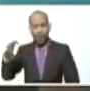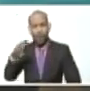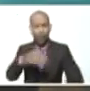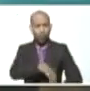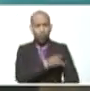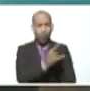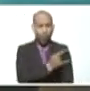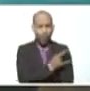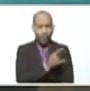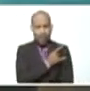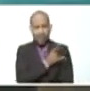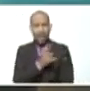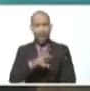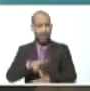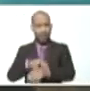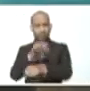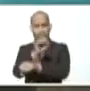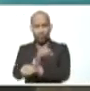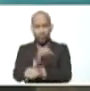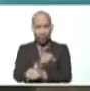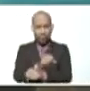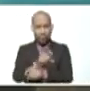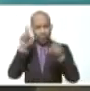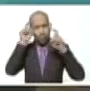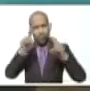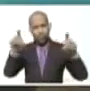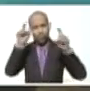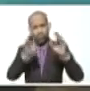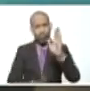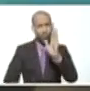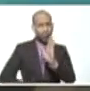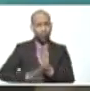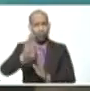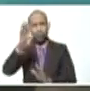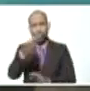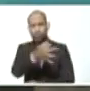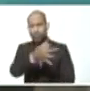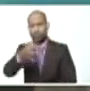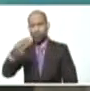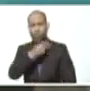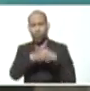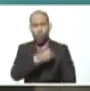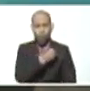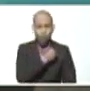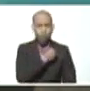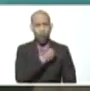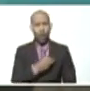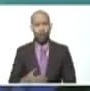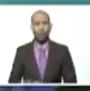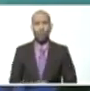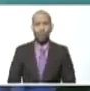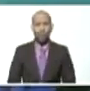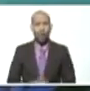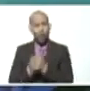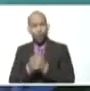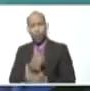de nuestro Beato, forme profesionales de alta factura académica y moral. Roguemos al